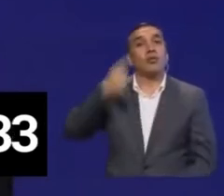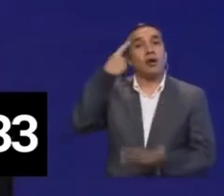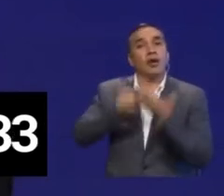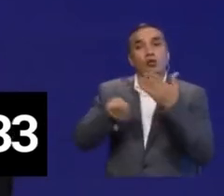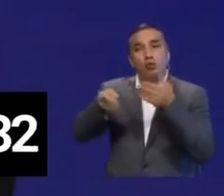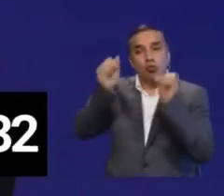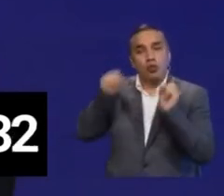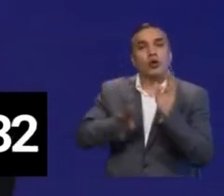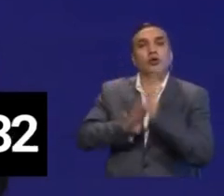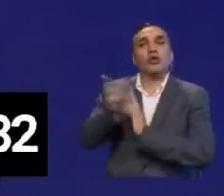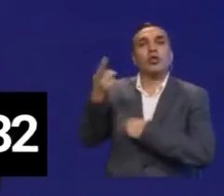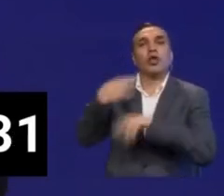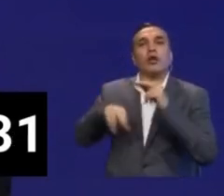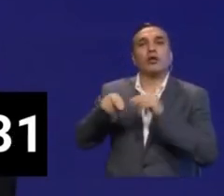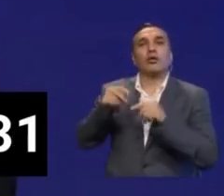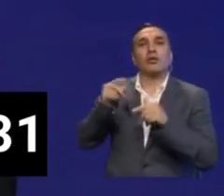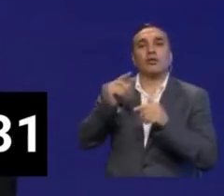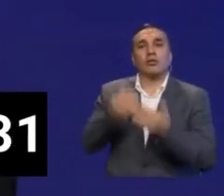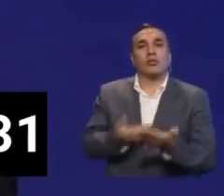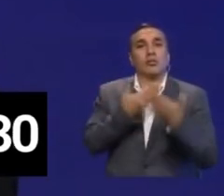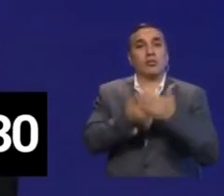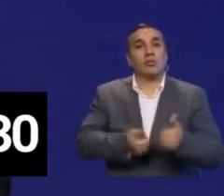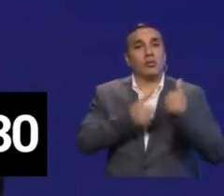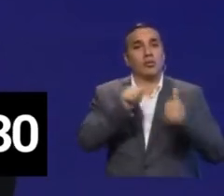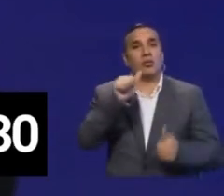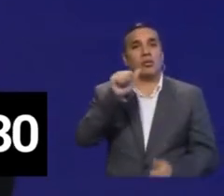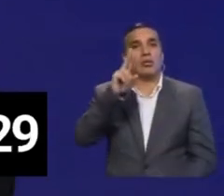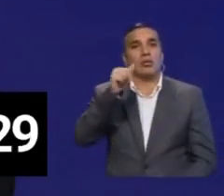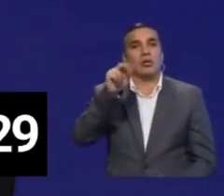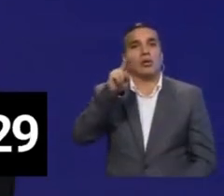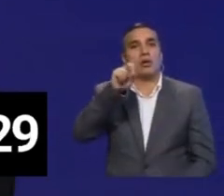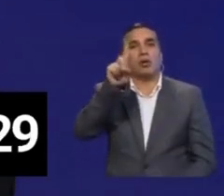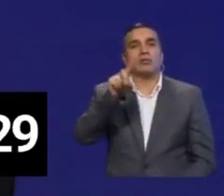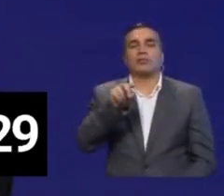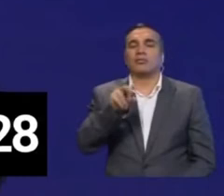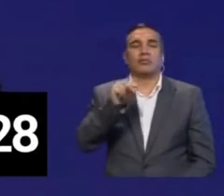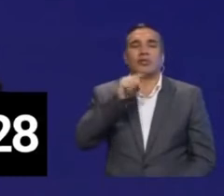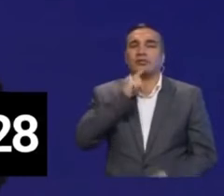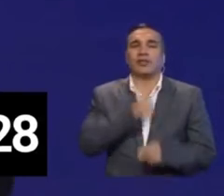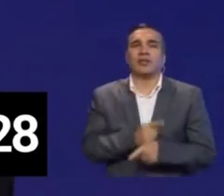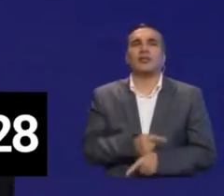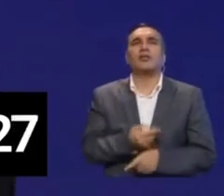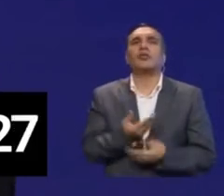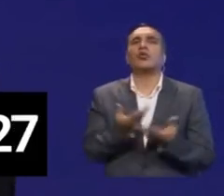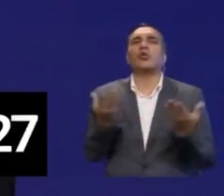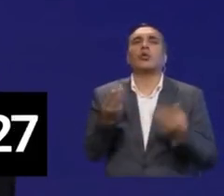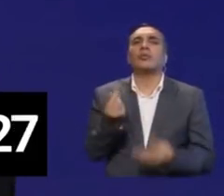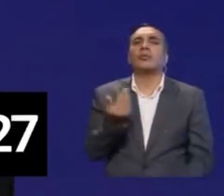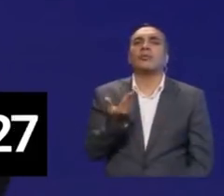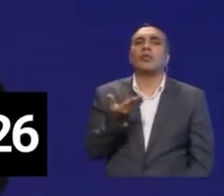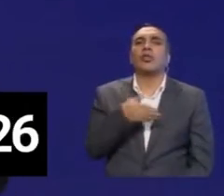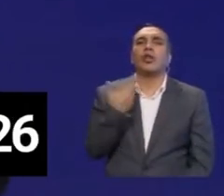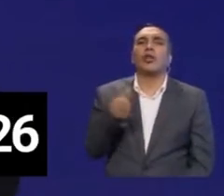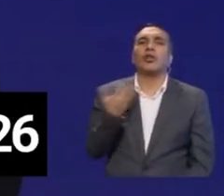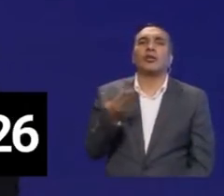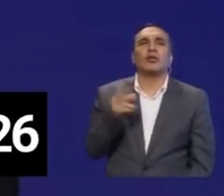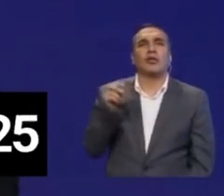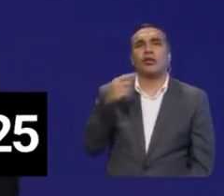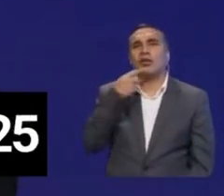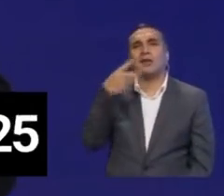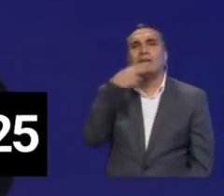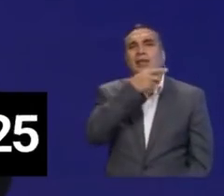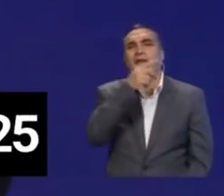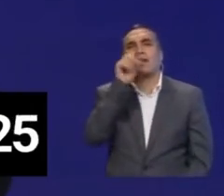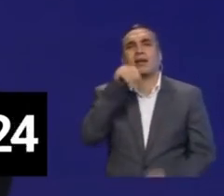emprender. Realmente lo que propone el candidato Arauz es completamente descabellado. ¿De dónde van a sacar los recursos? No le mientan al